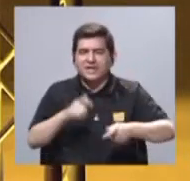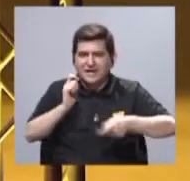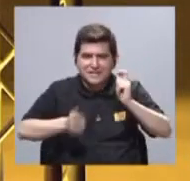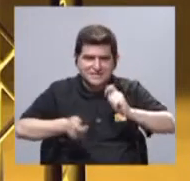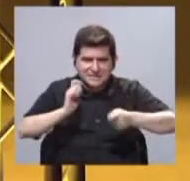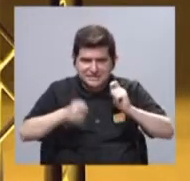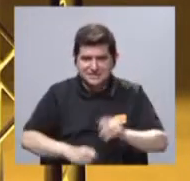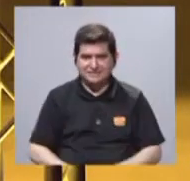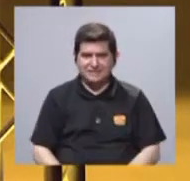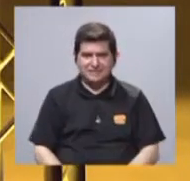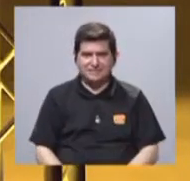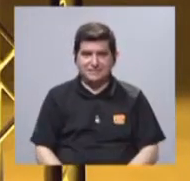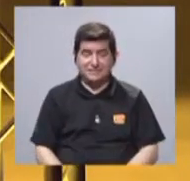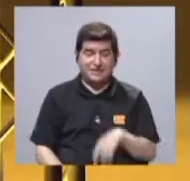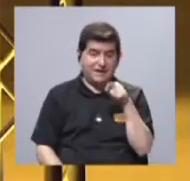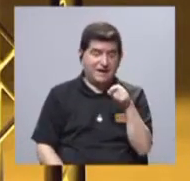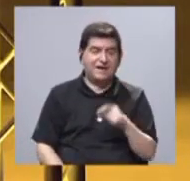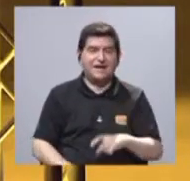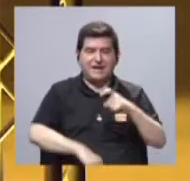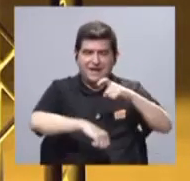septiembre como el